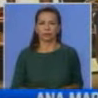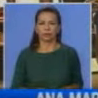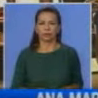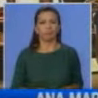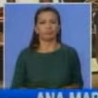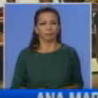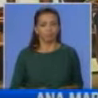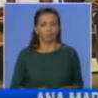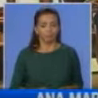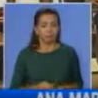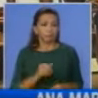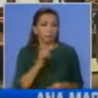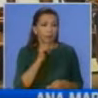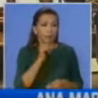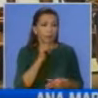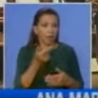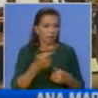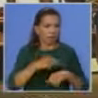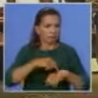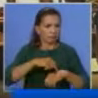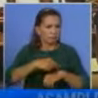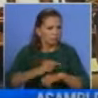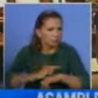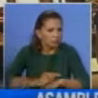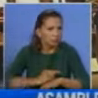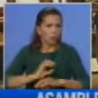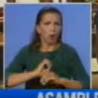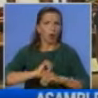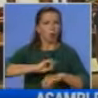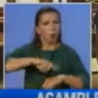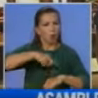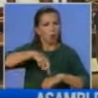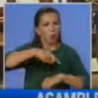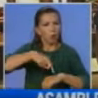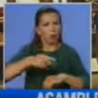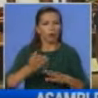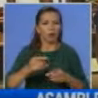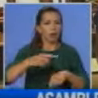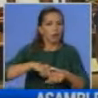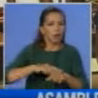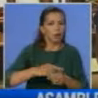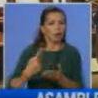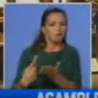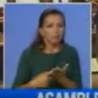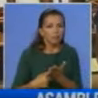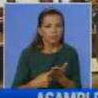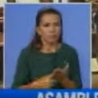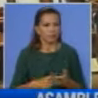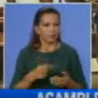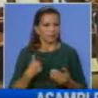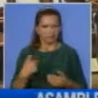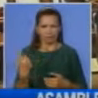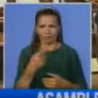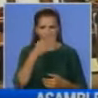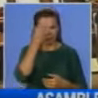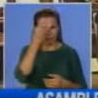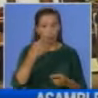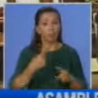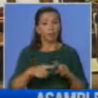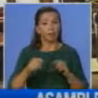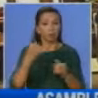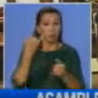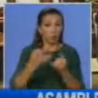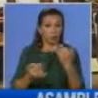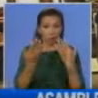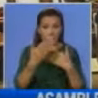Bueno, en pocos minutos más o en pocas horas más, no sabemos cuánto dure este debate aquí en la Asamblea Nacional. Está previsto que se vote finalmente